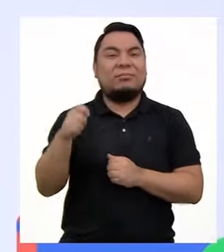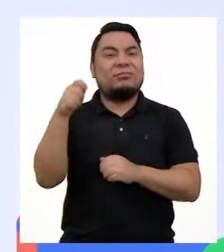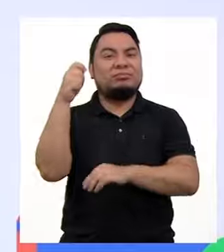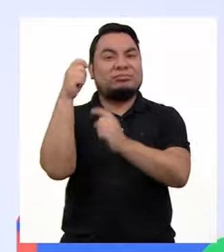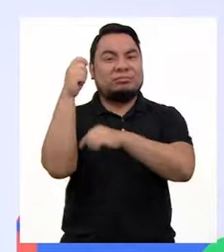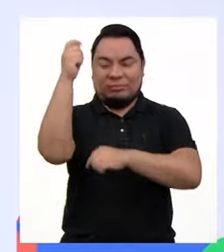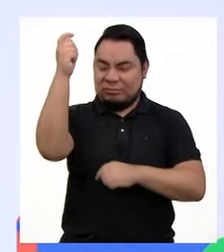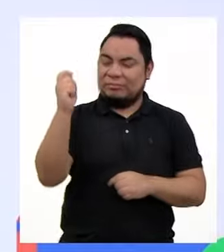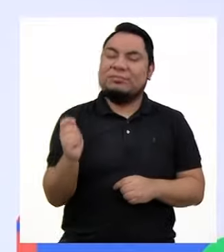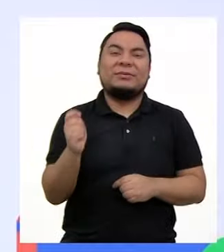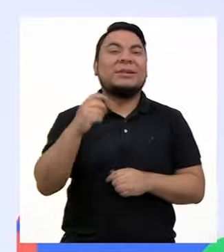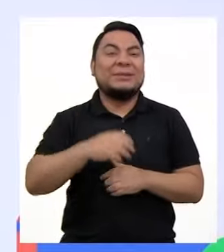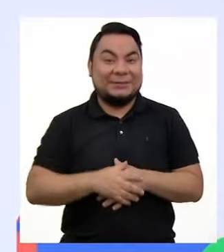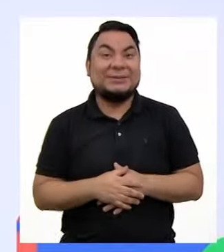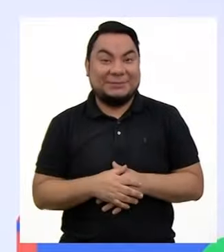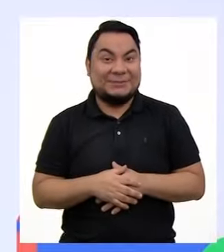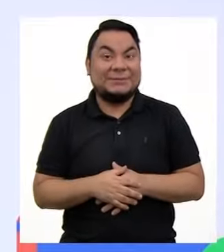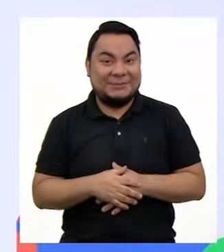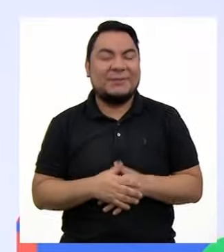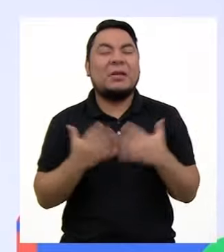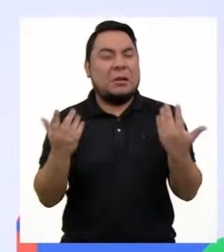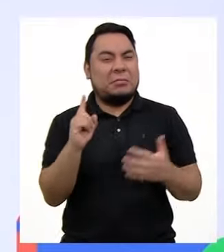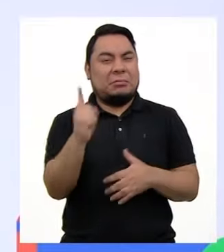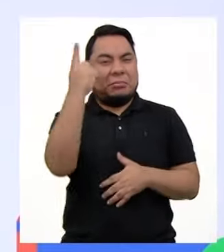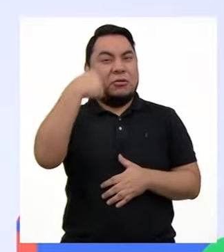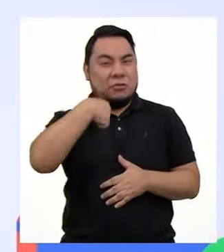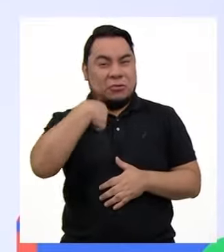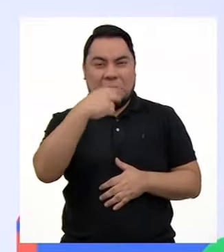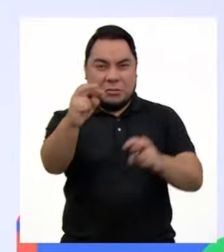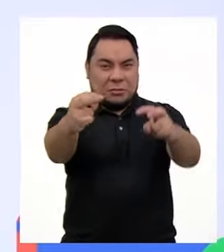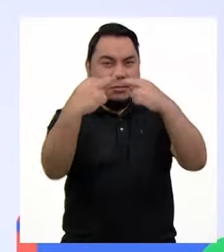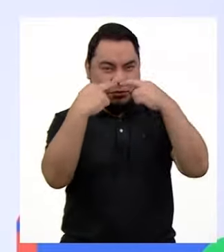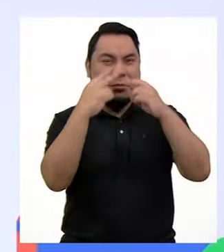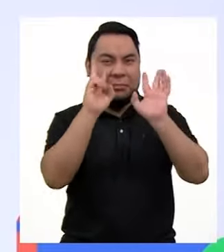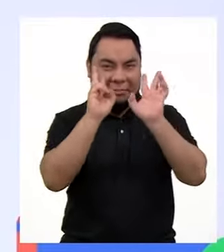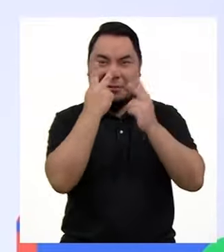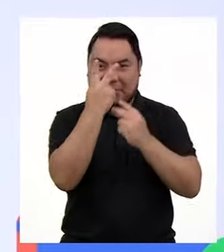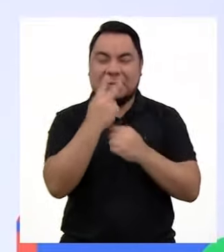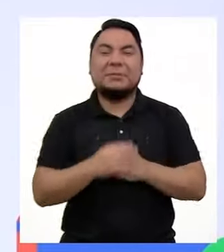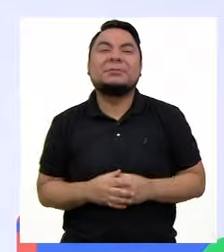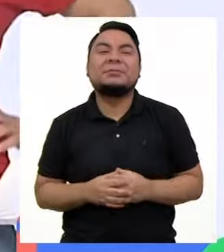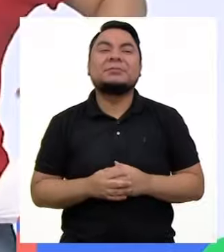brazo para subir. Primero lo voy a hacer yo para que me observen.